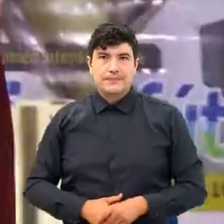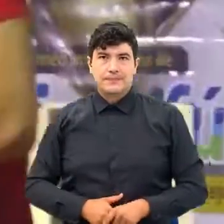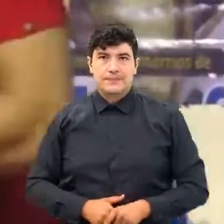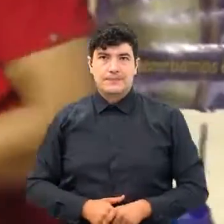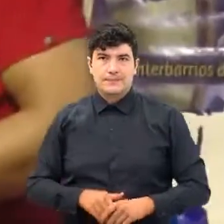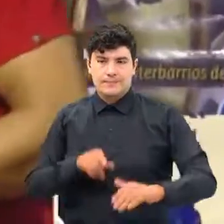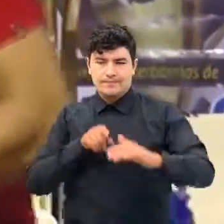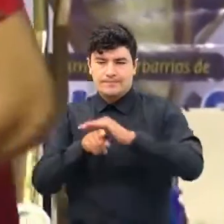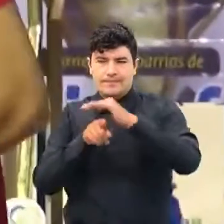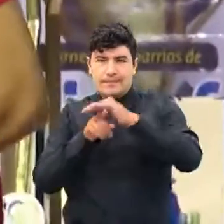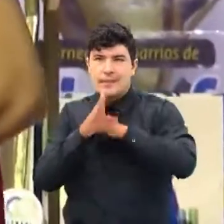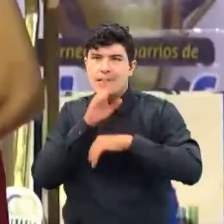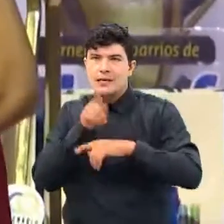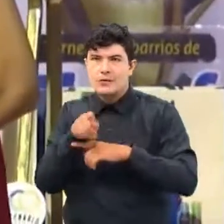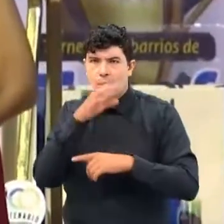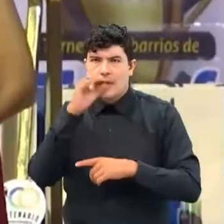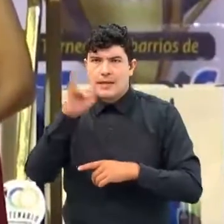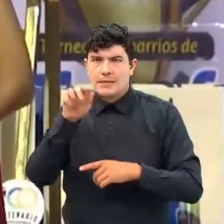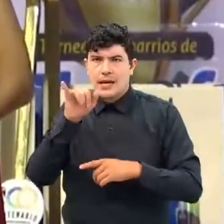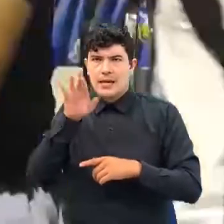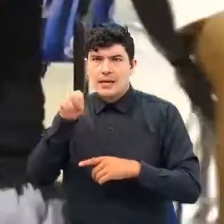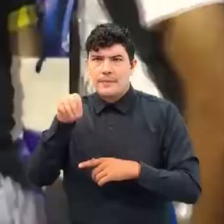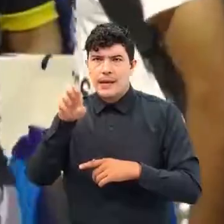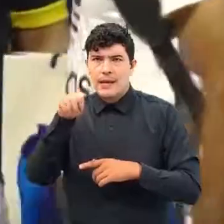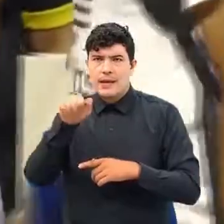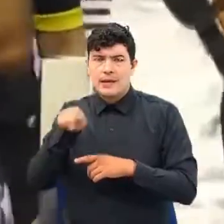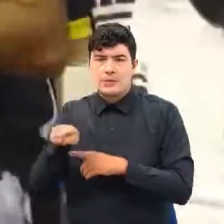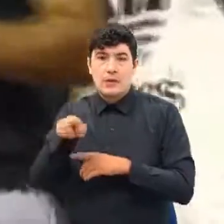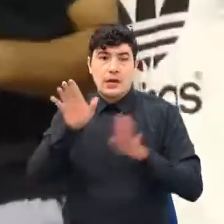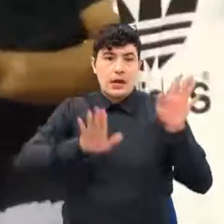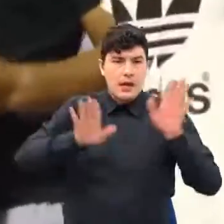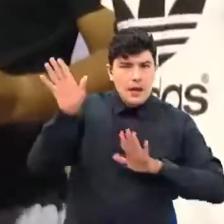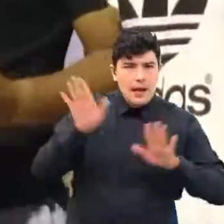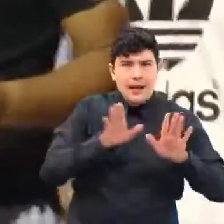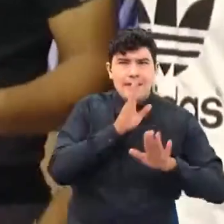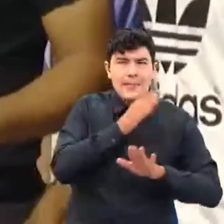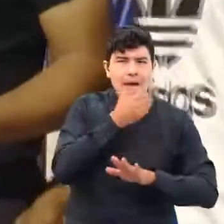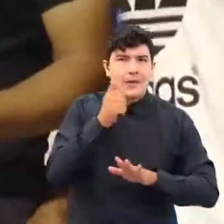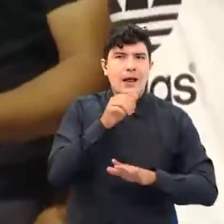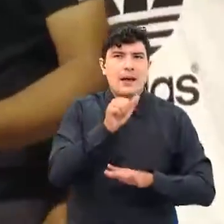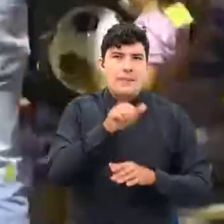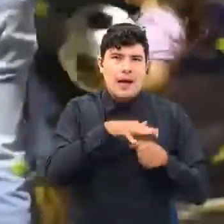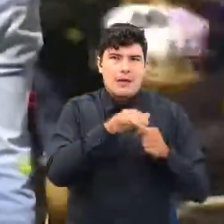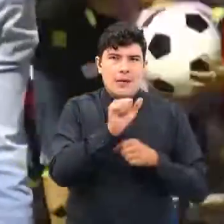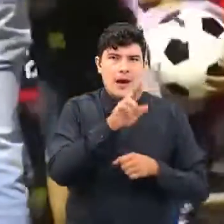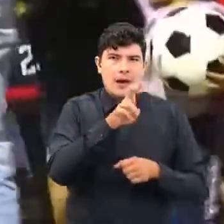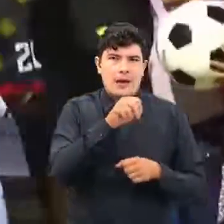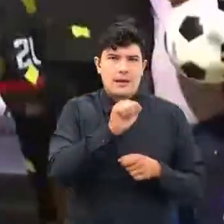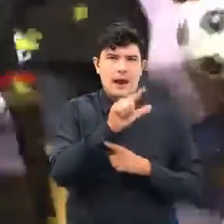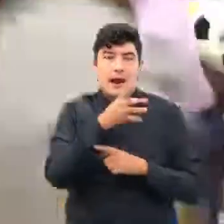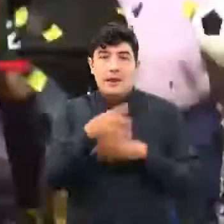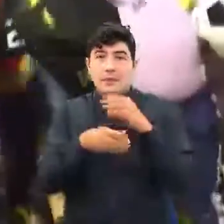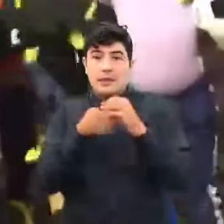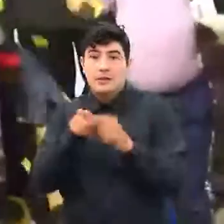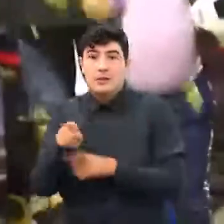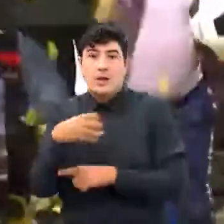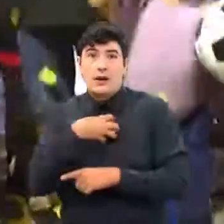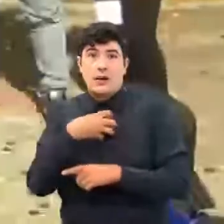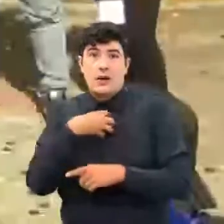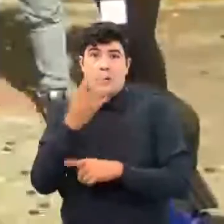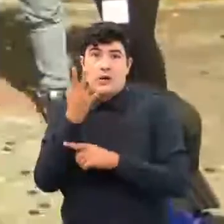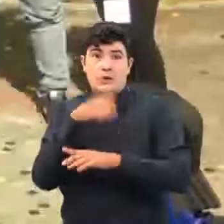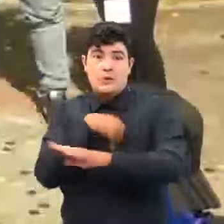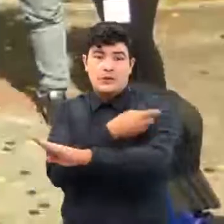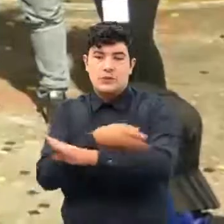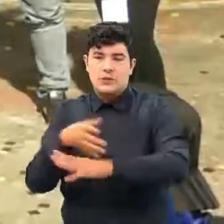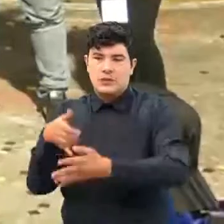El goleador del certamen fue Jair Mena del barrio Gaitán. La valla menos vencida fue para el barrio Arenal, mientras que el campeón recibió 4 millones de pesos en